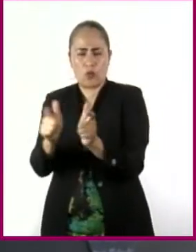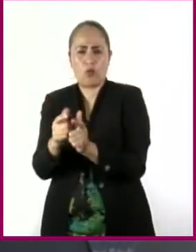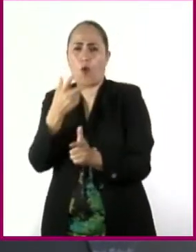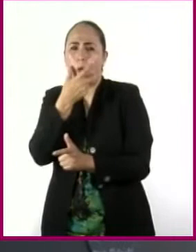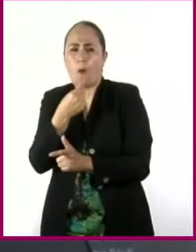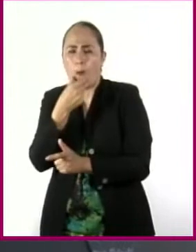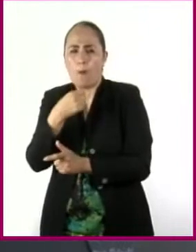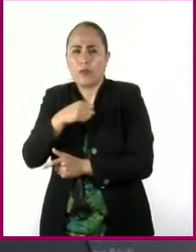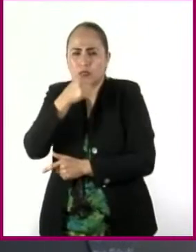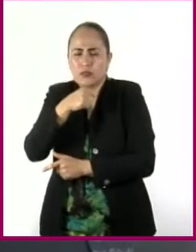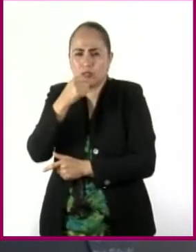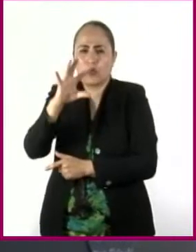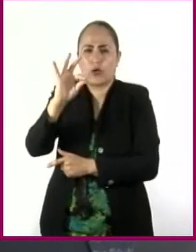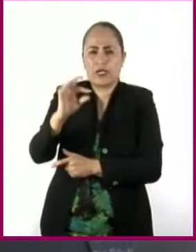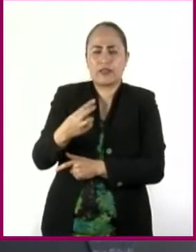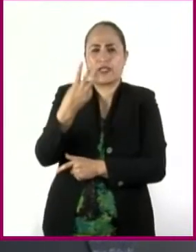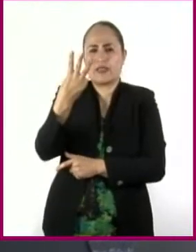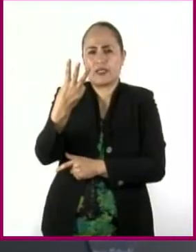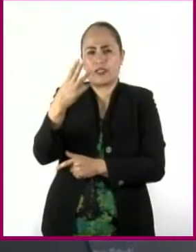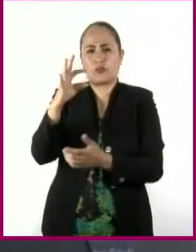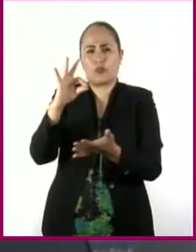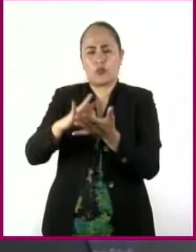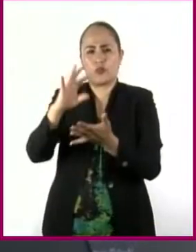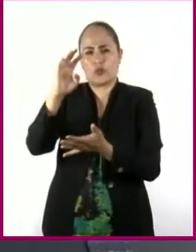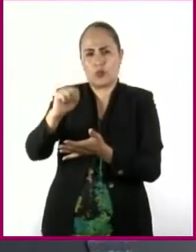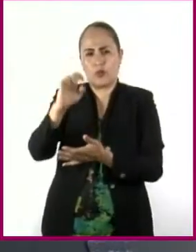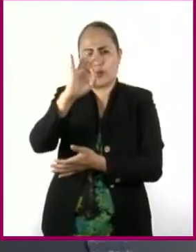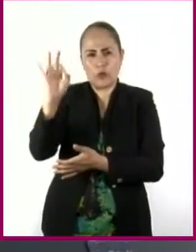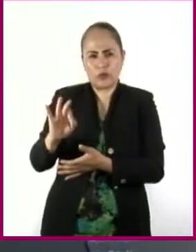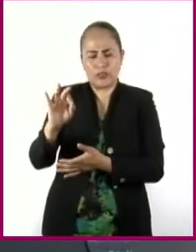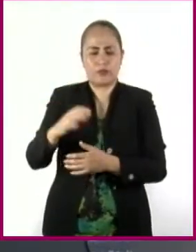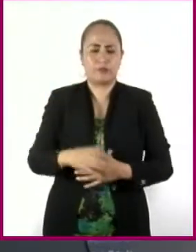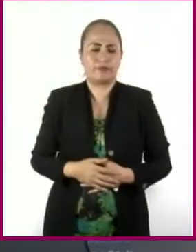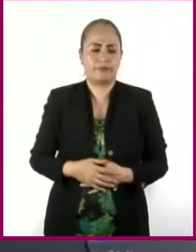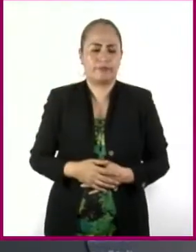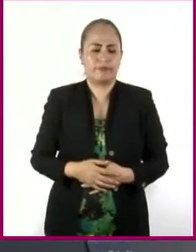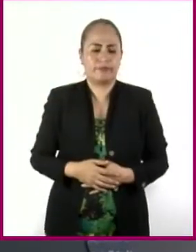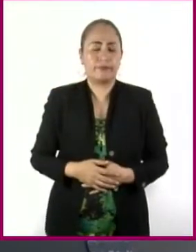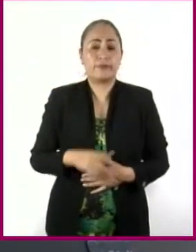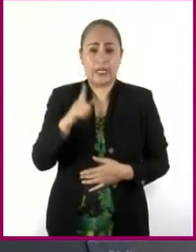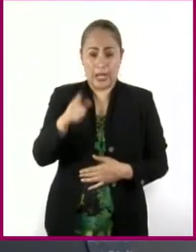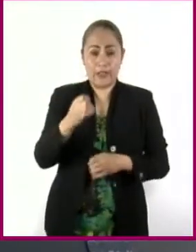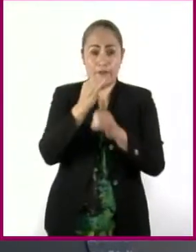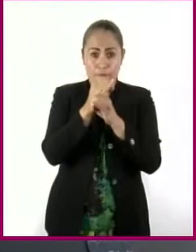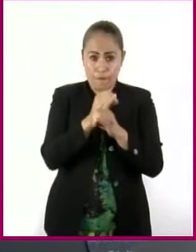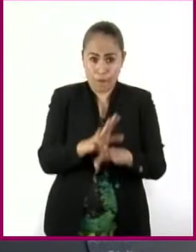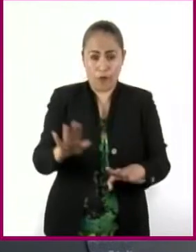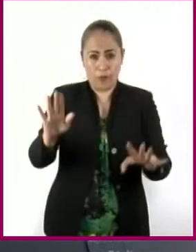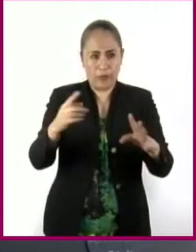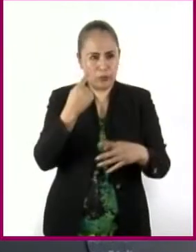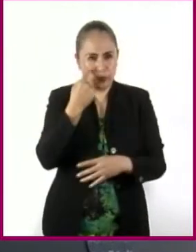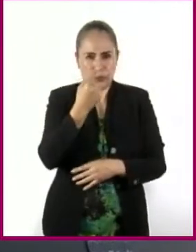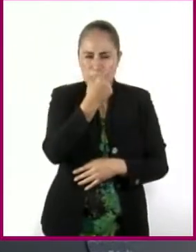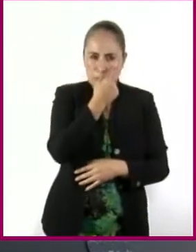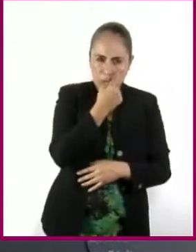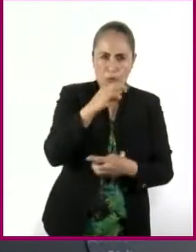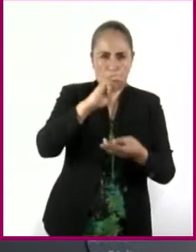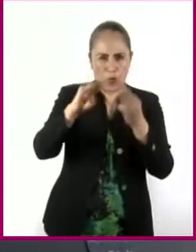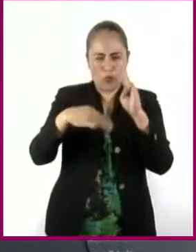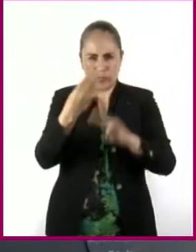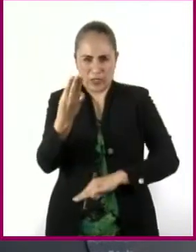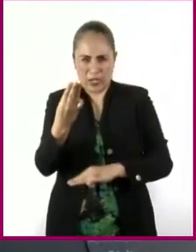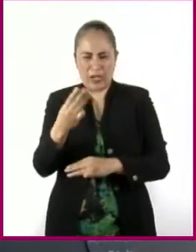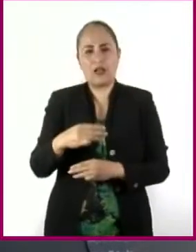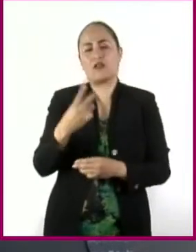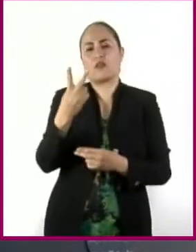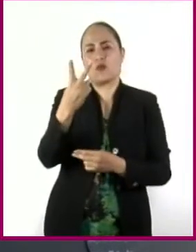que se estima será 43.9%. Según el informe Perspectivas de la Población Mundial 2019 de la